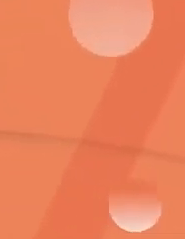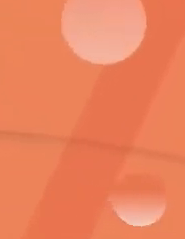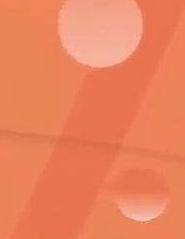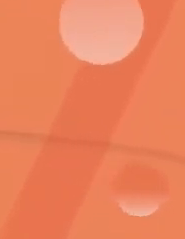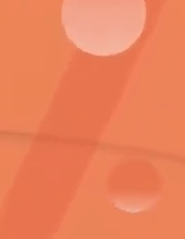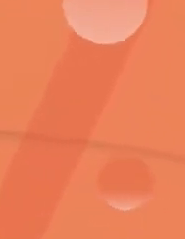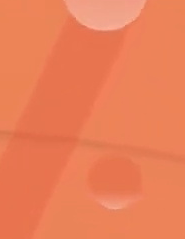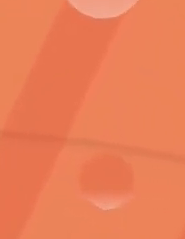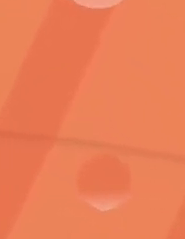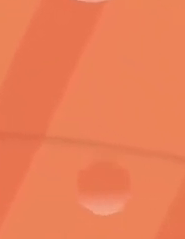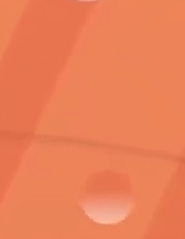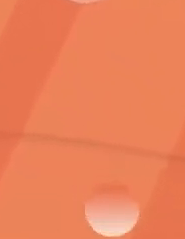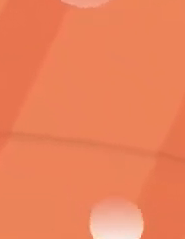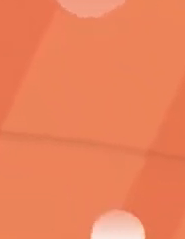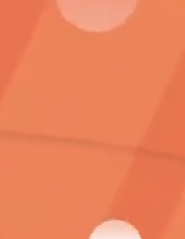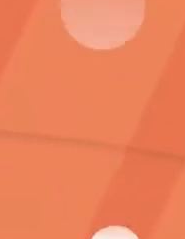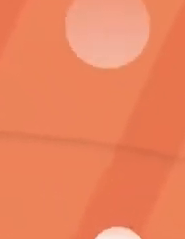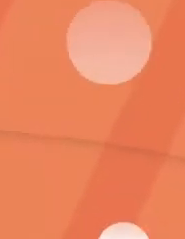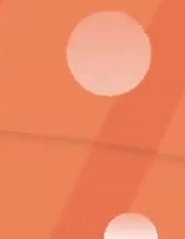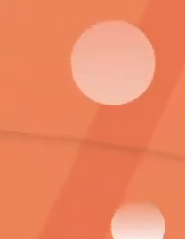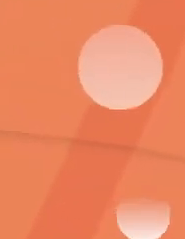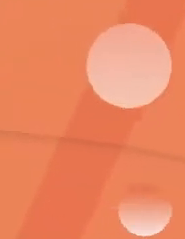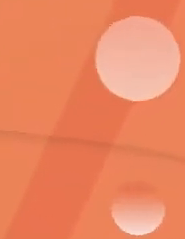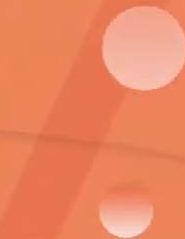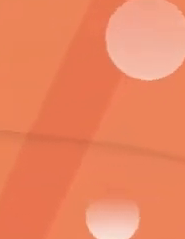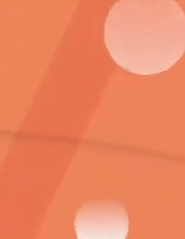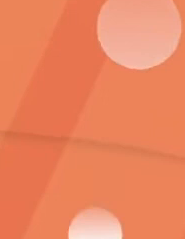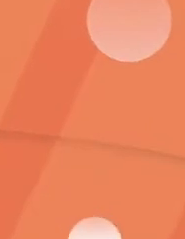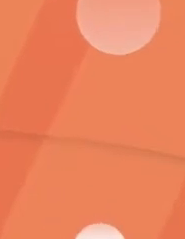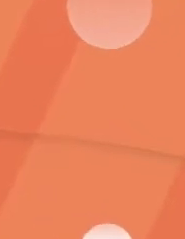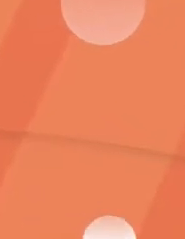la división del trabajo en el teatro.